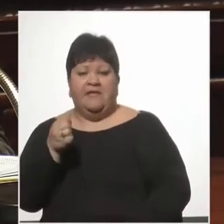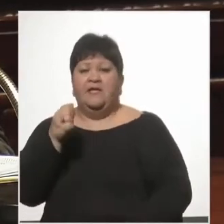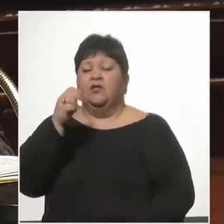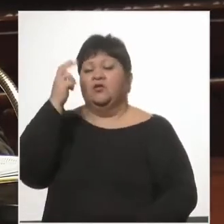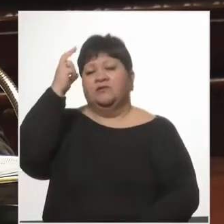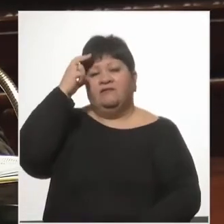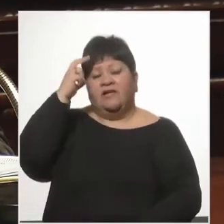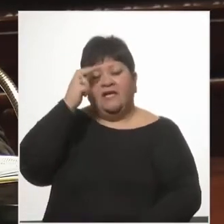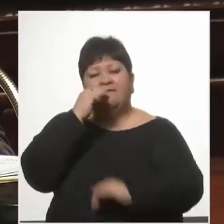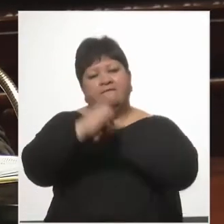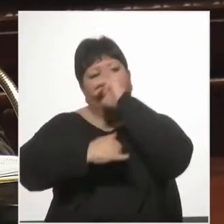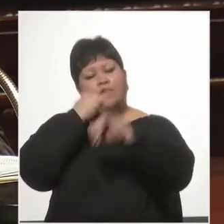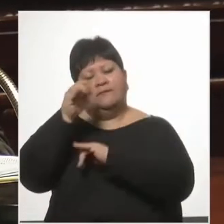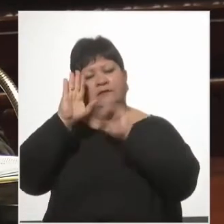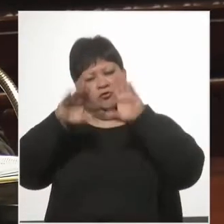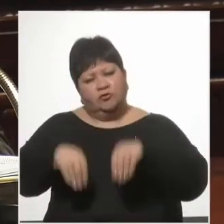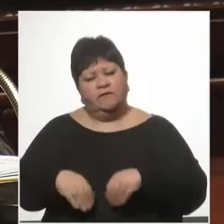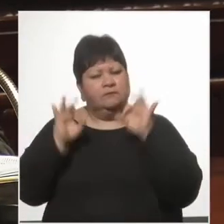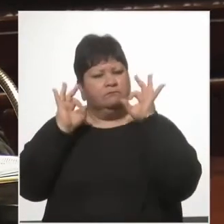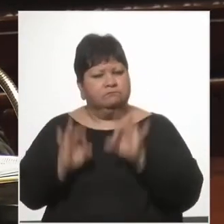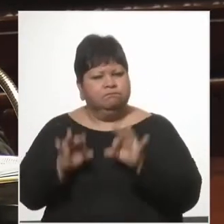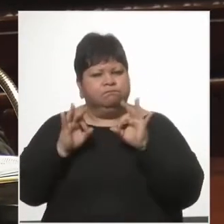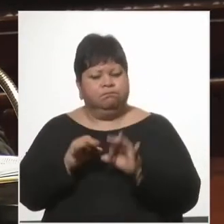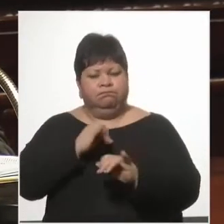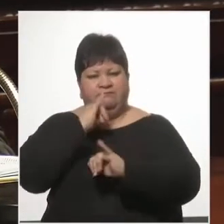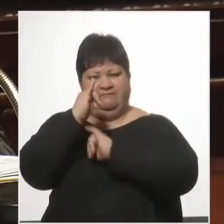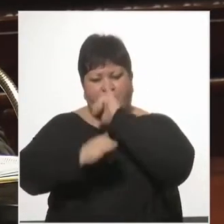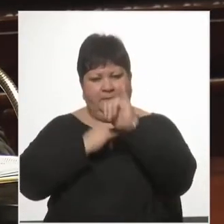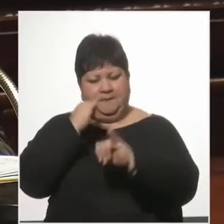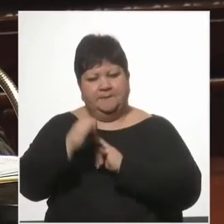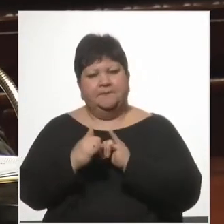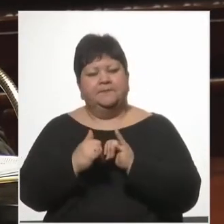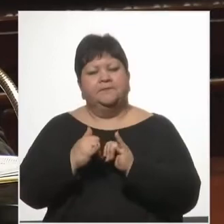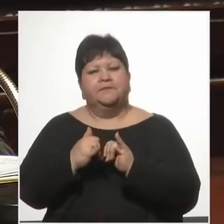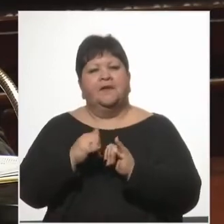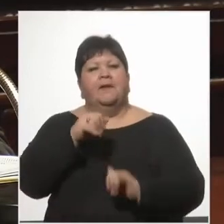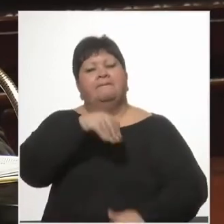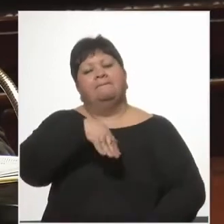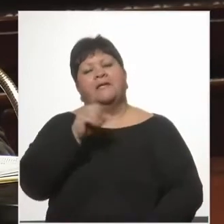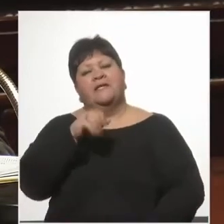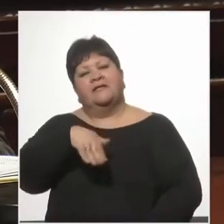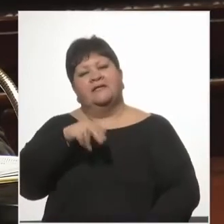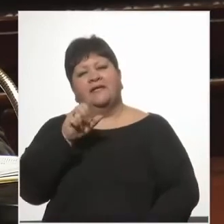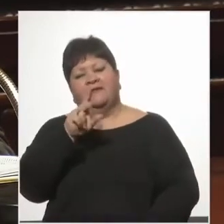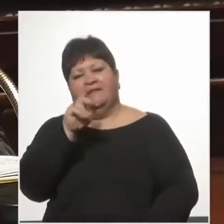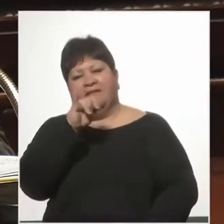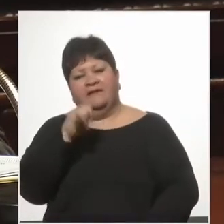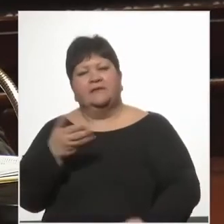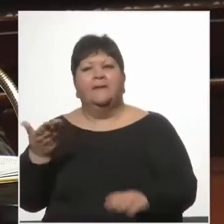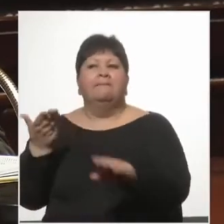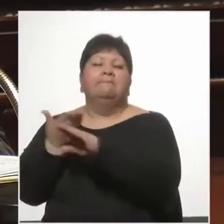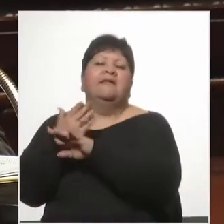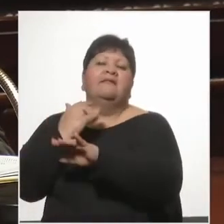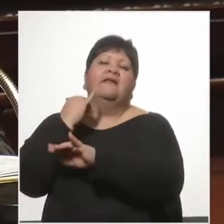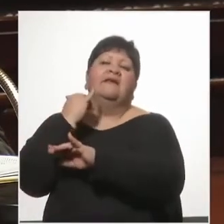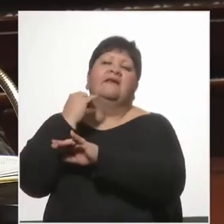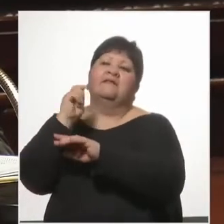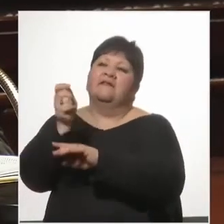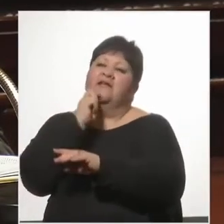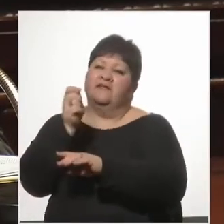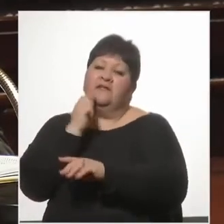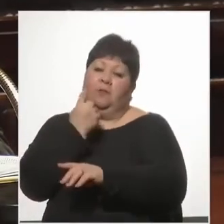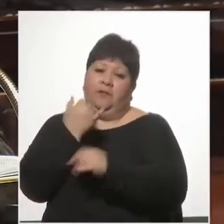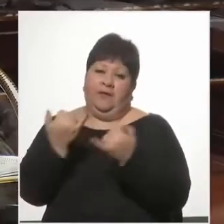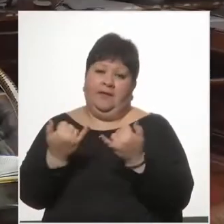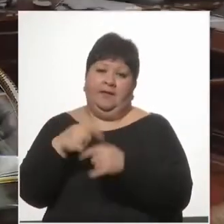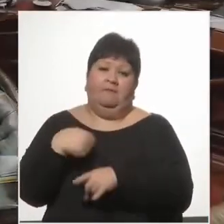el expediente. El 18 de febrero, Menéndez pide una nueva entrevista con Tabaré Vázquez, la que se realiza un día